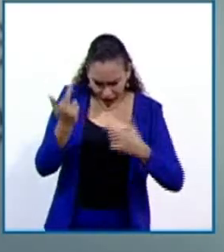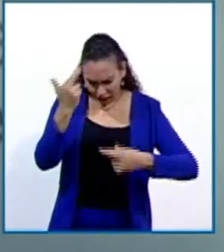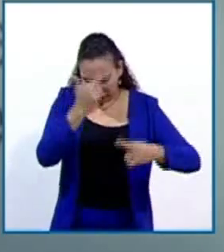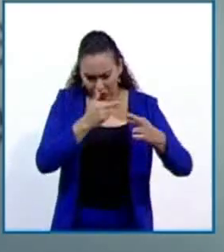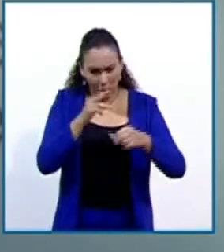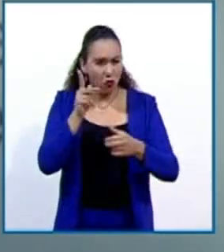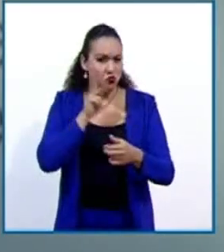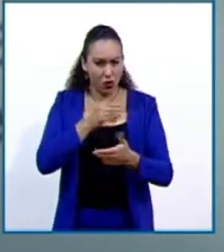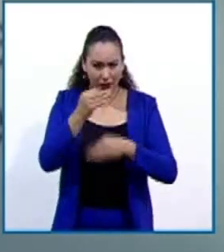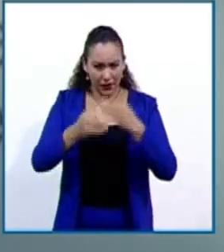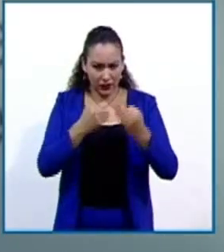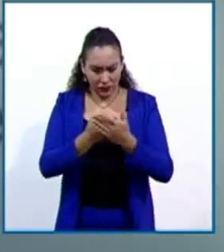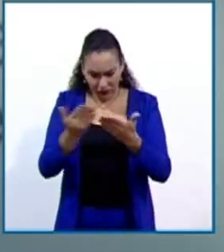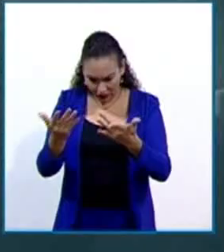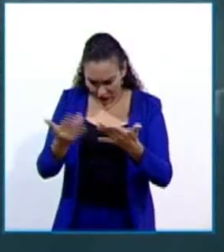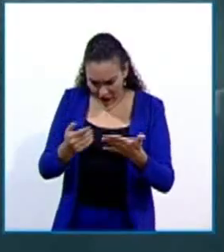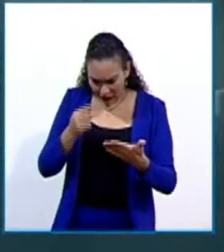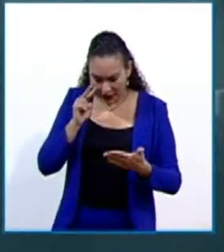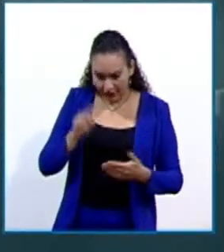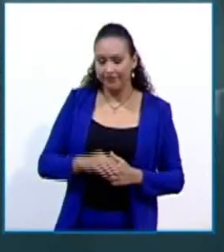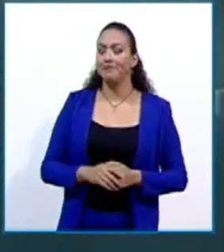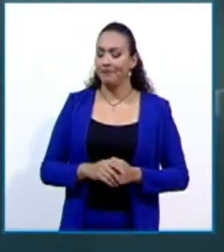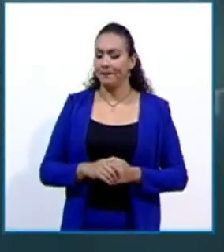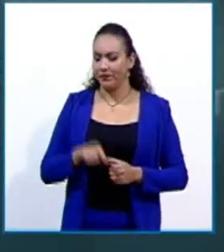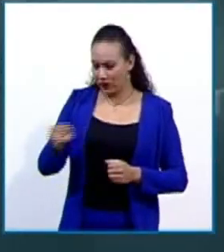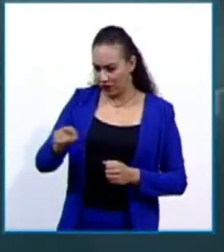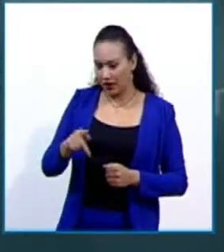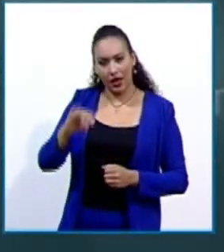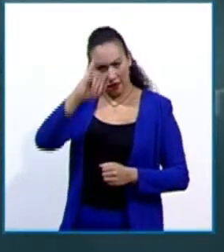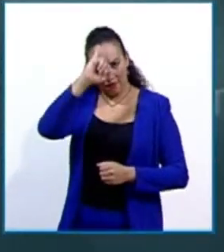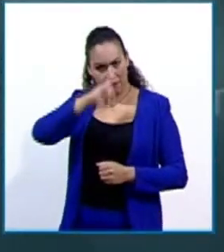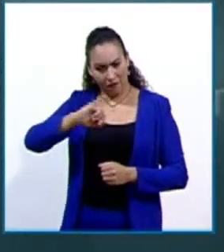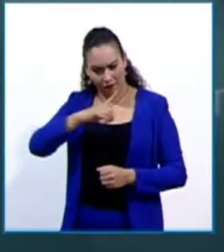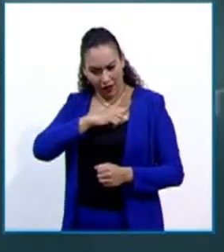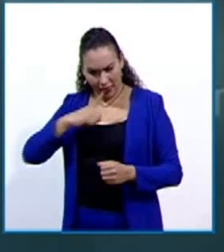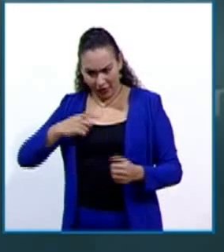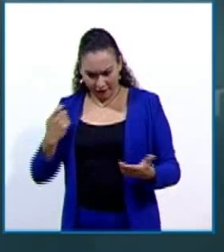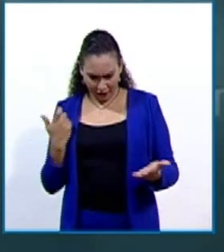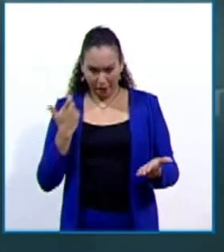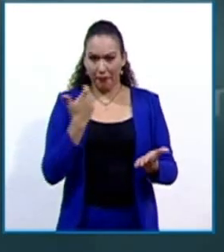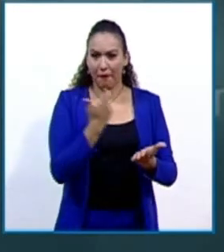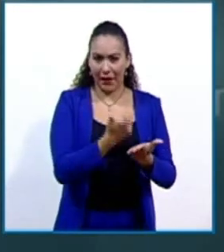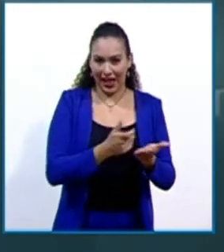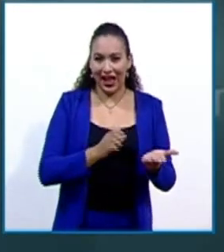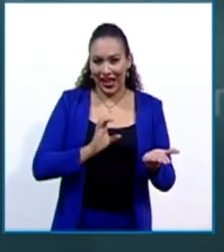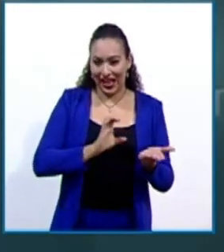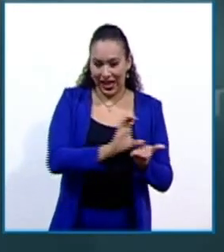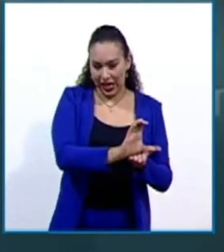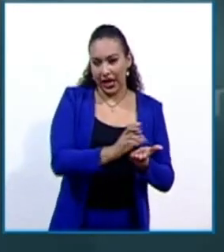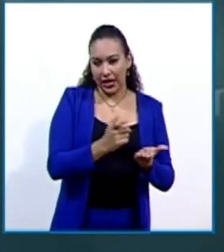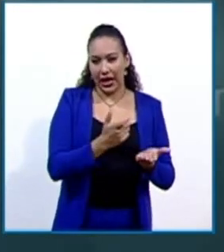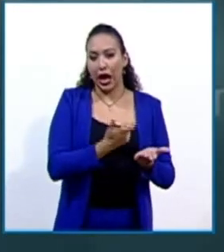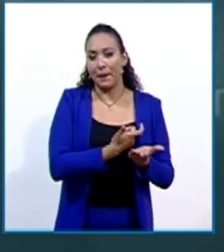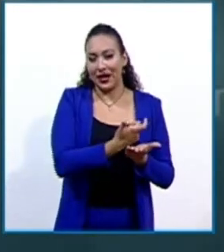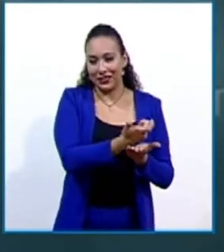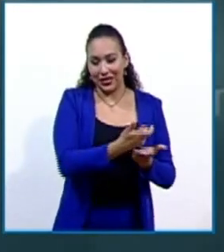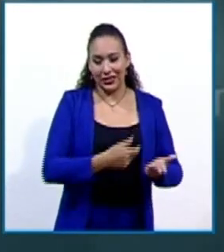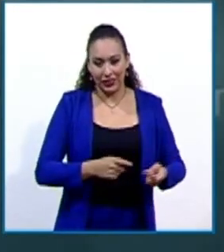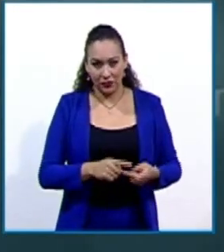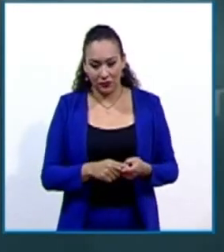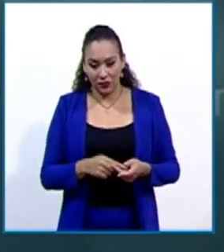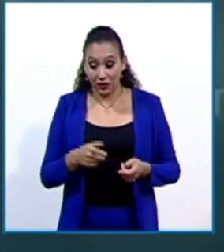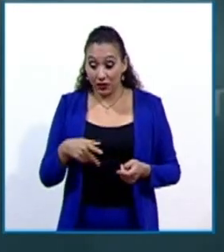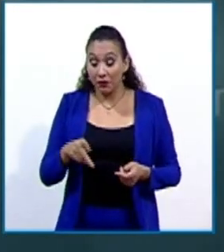que se condenó a la patronal a que le pagara todas las prestaciones reclamadas, también de manera proactiva se emitieron